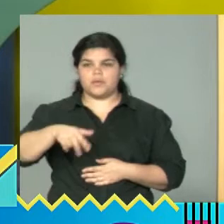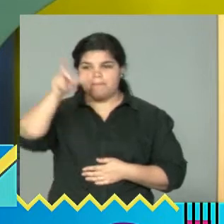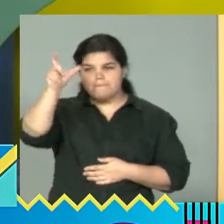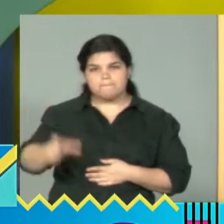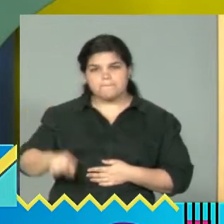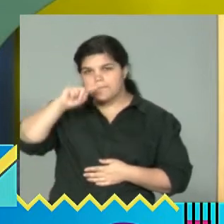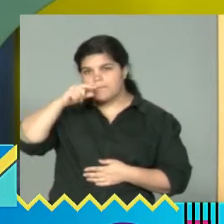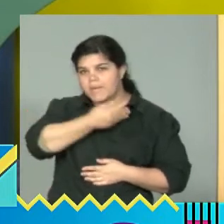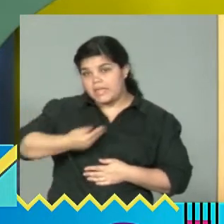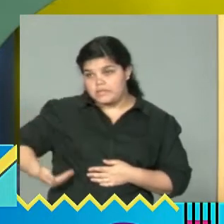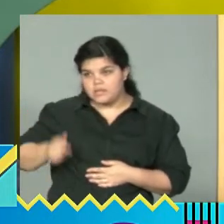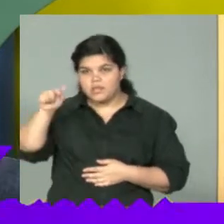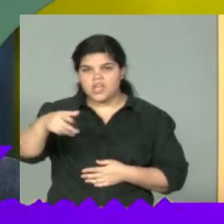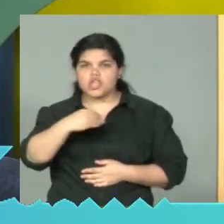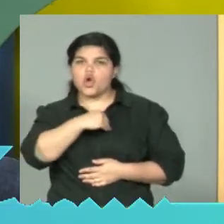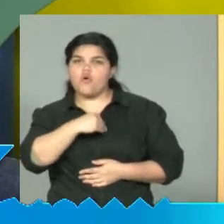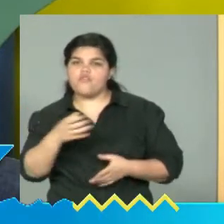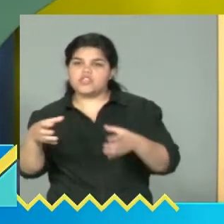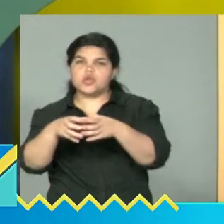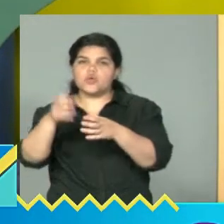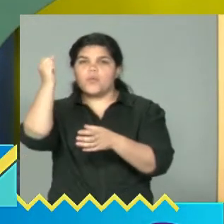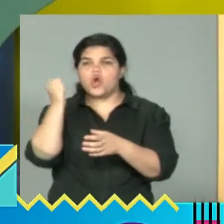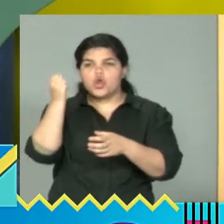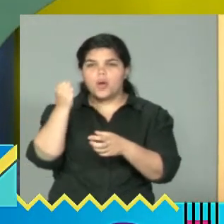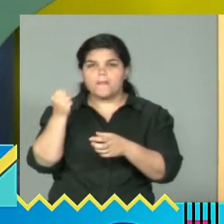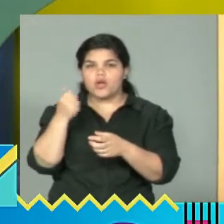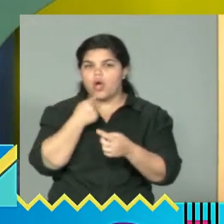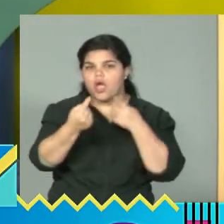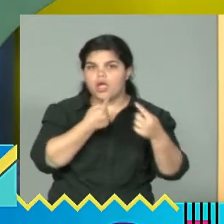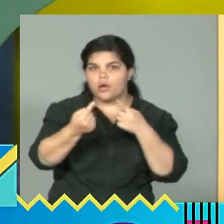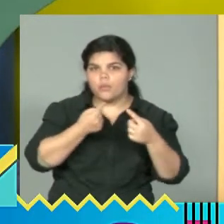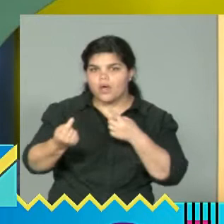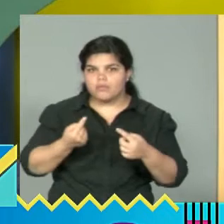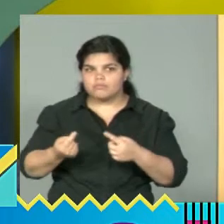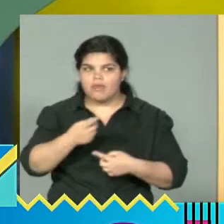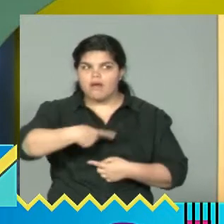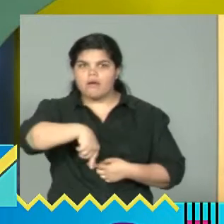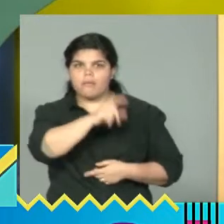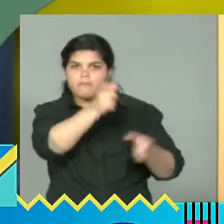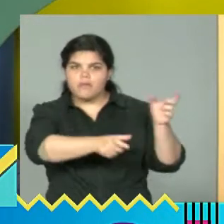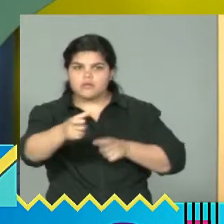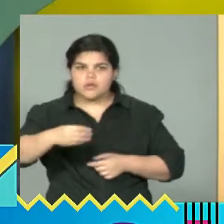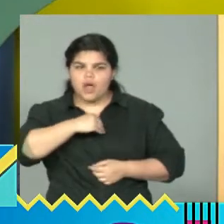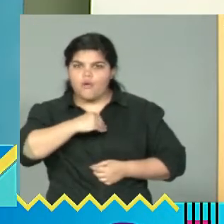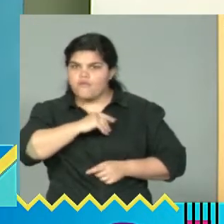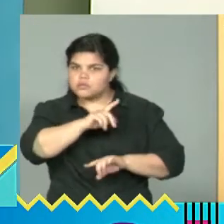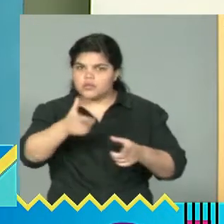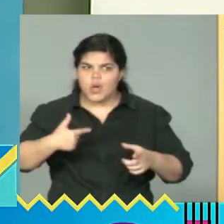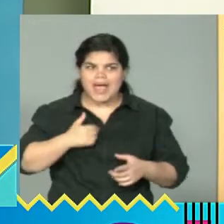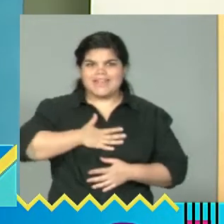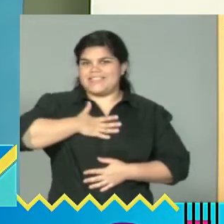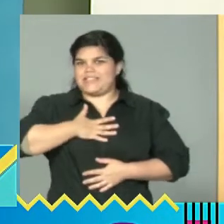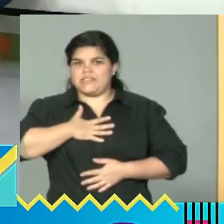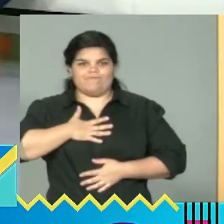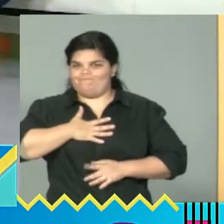presidente, sobre la confiabilidad en el equipo económico, podemos ver que hay un alto grado de desconfianza, hay un alto grado de descontento,